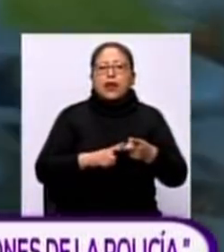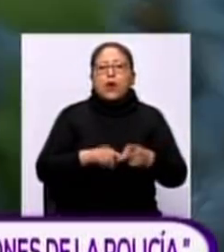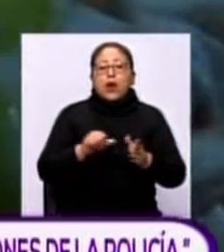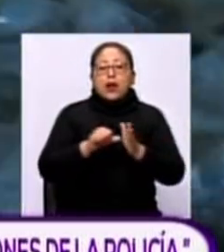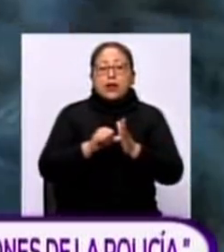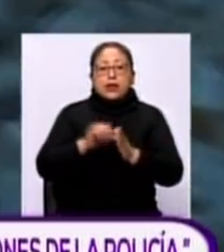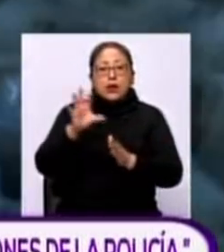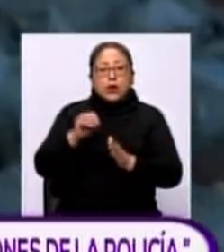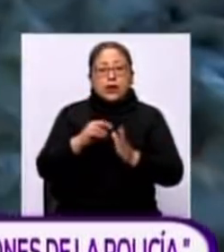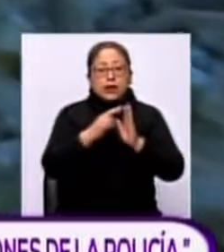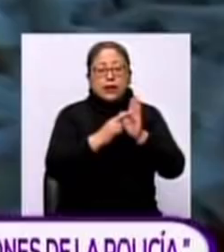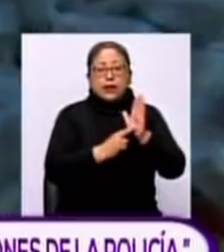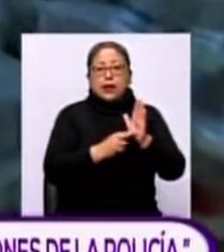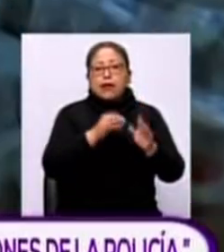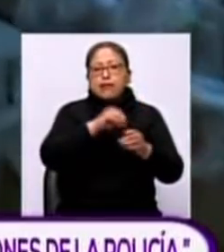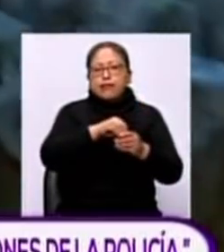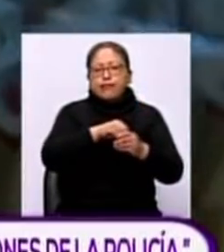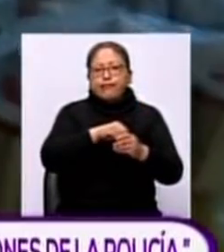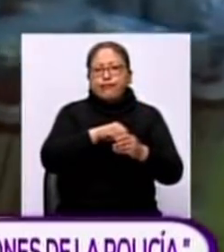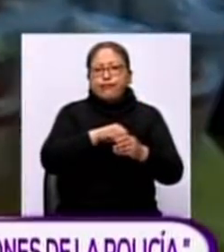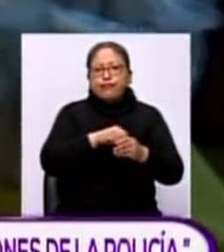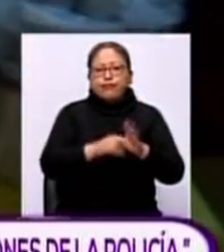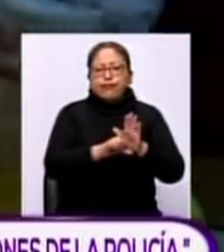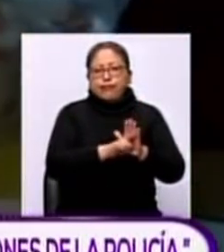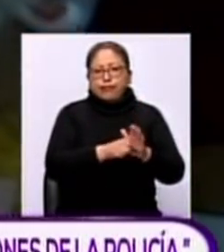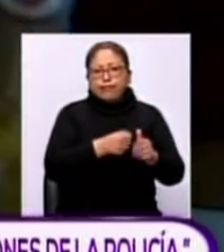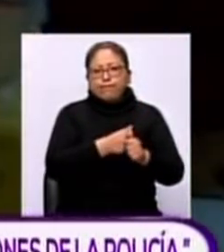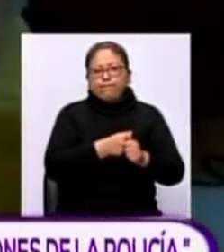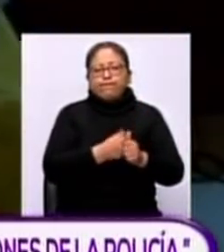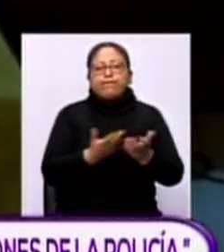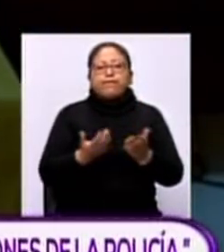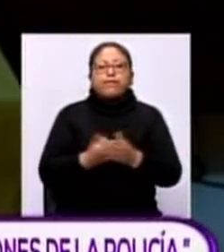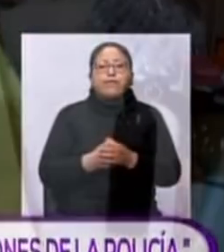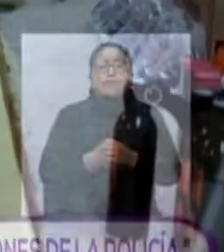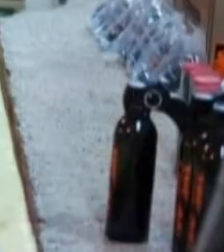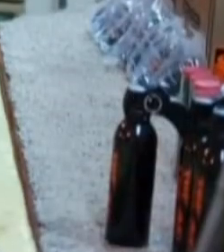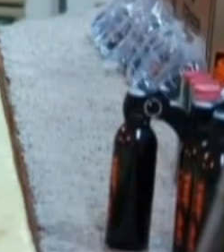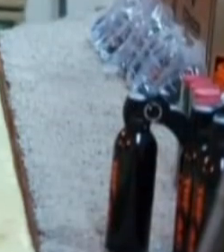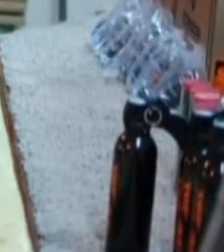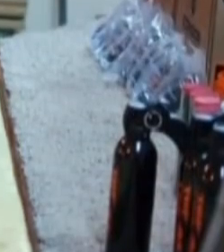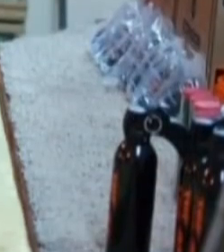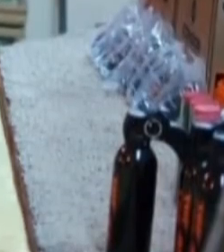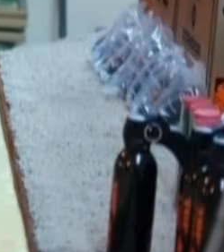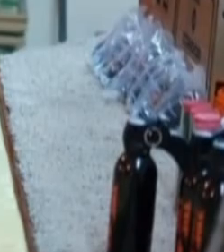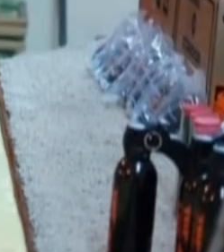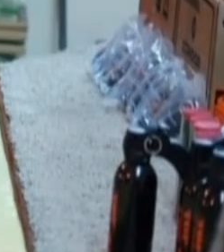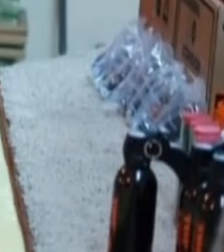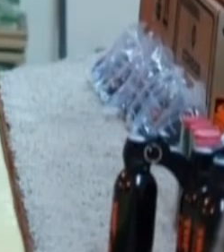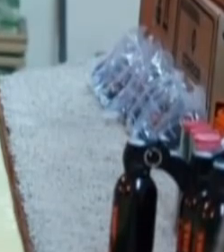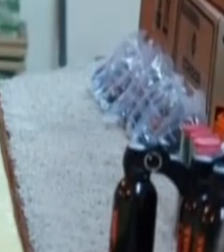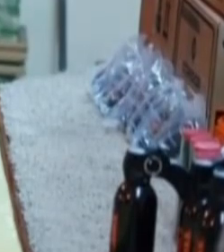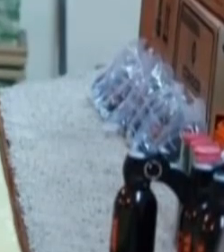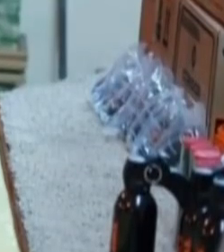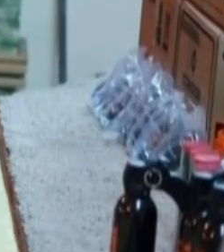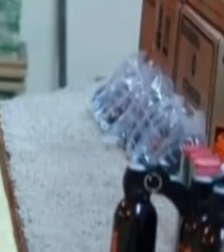de una articulación con lo que no sería únicamente la gestión del expresidente Macri la que estaría involucrada en el golpe de